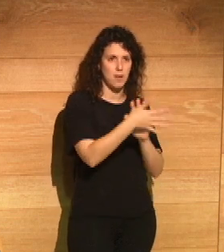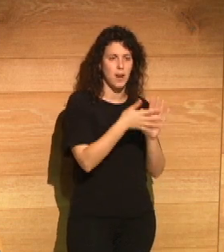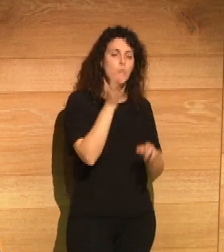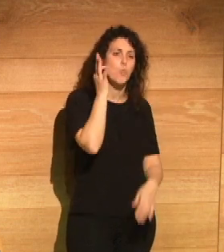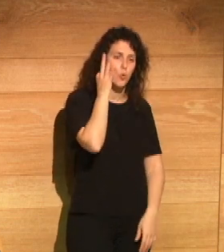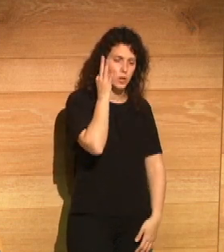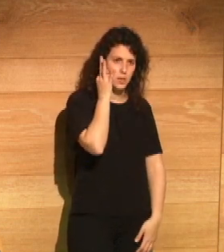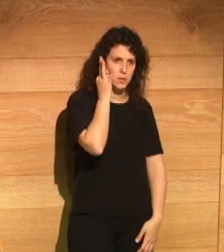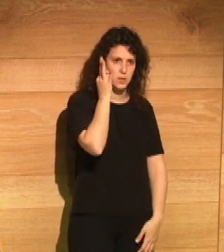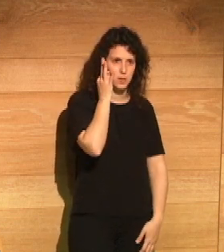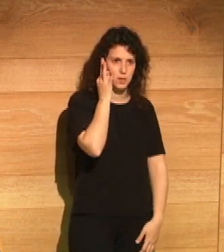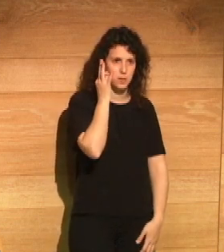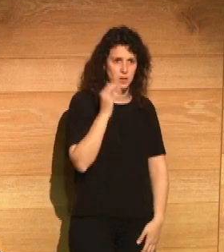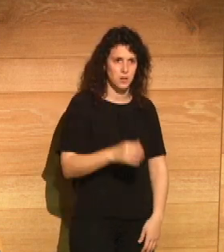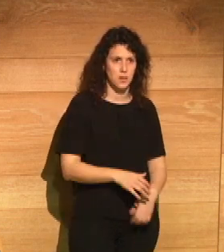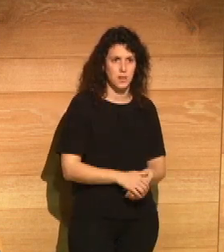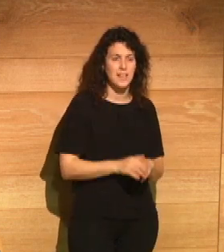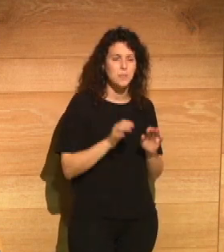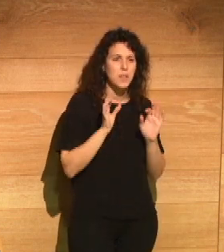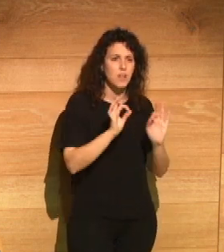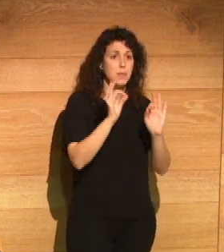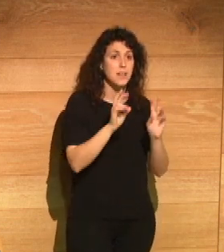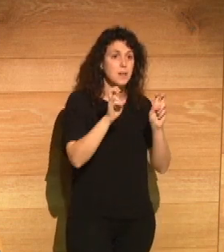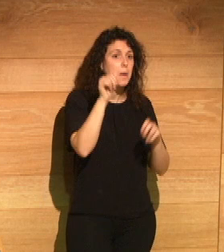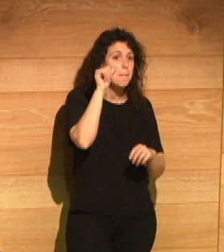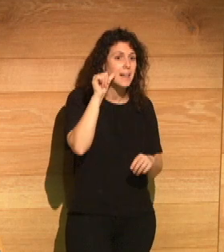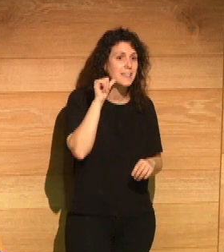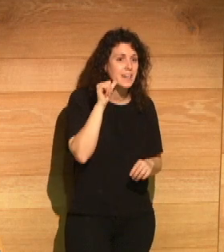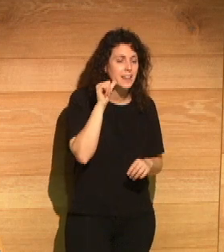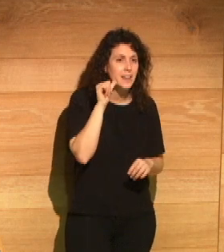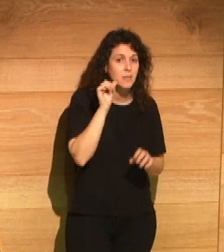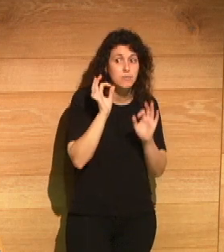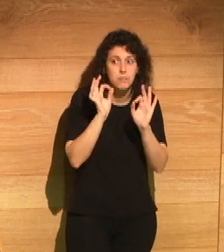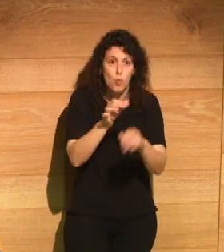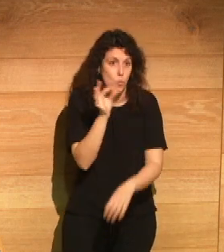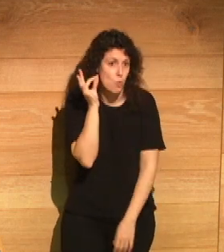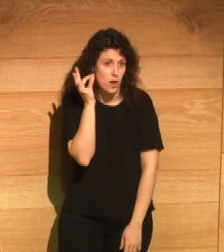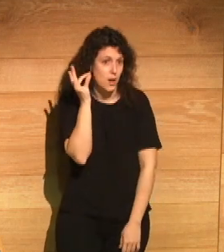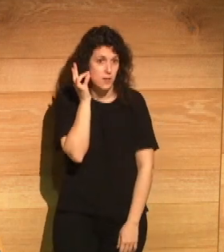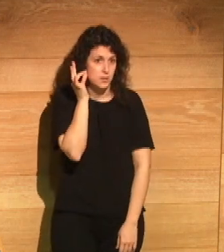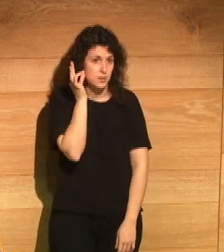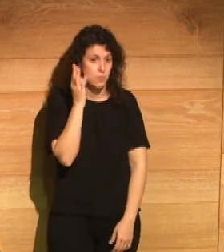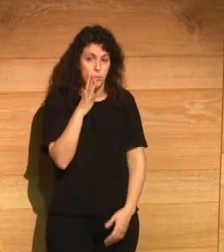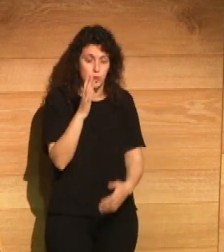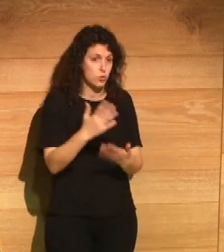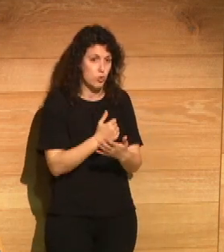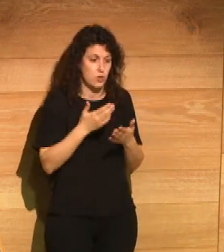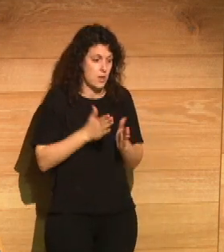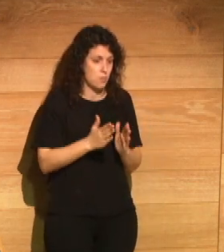mujeres. Que específicamente la maternidad sea un tema de mujeres, digamos, ¿no? Porque todos nacemos, etc. Pero